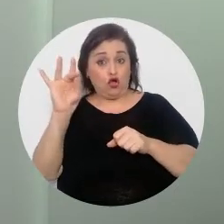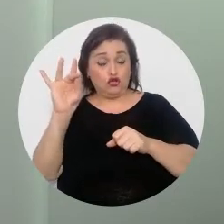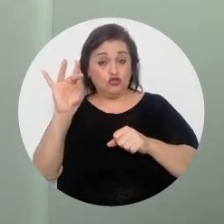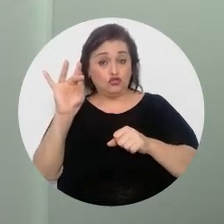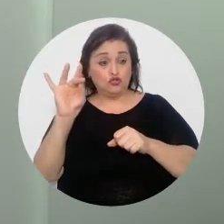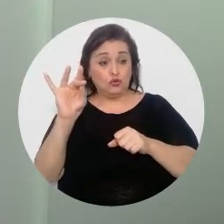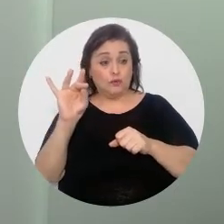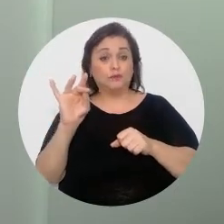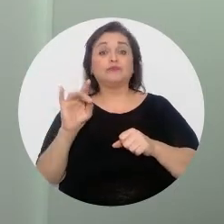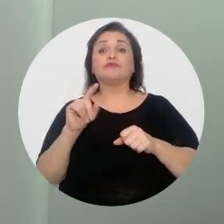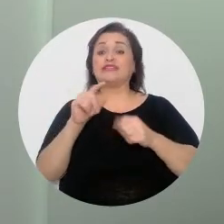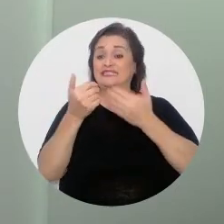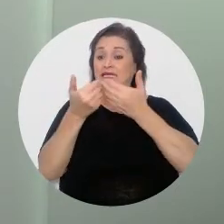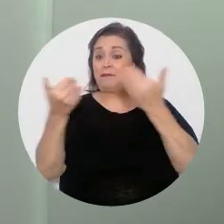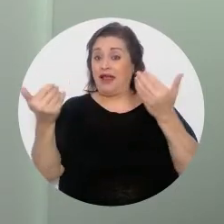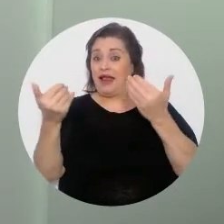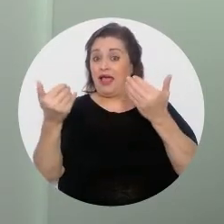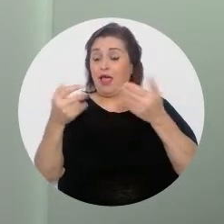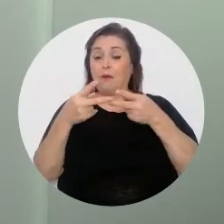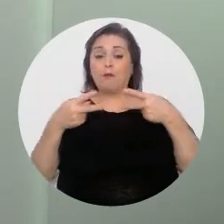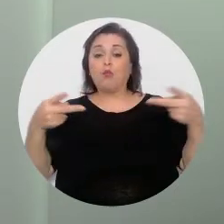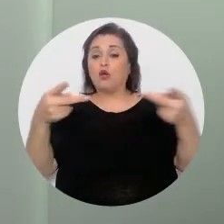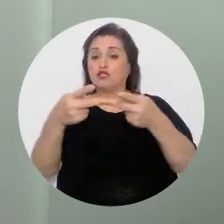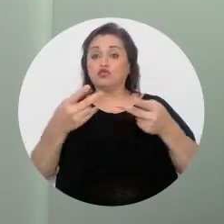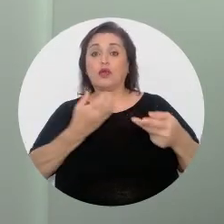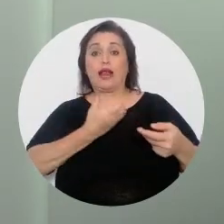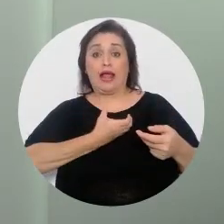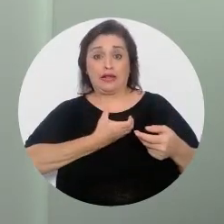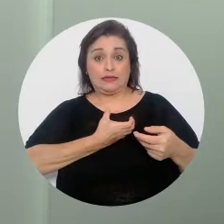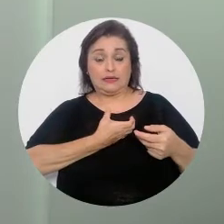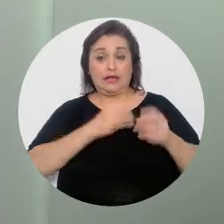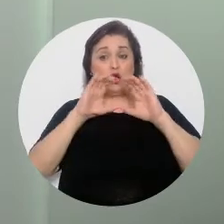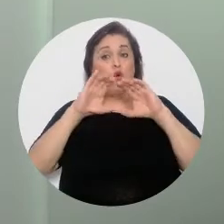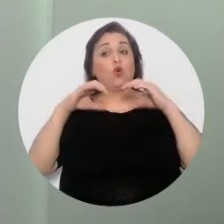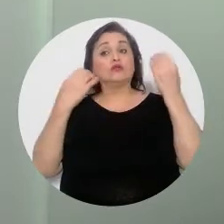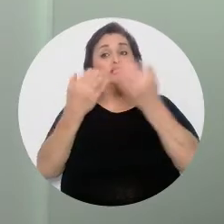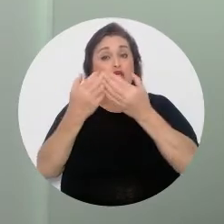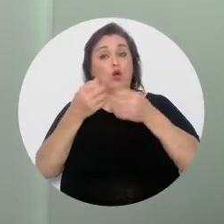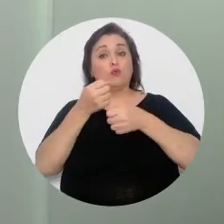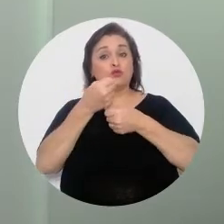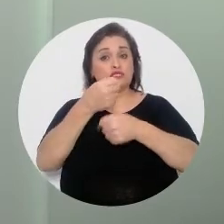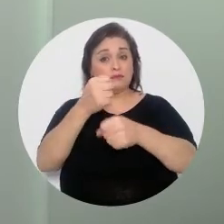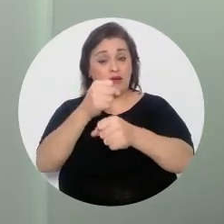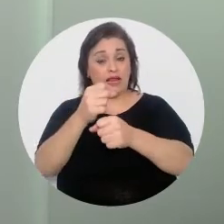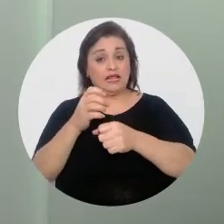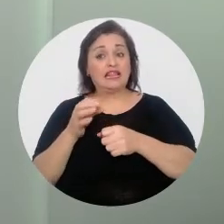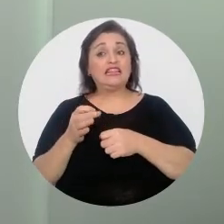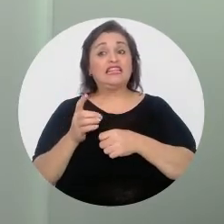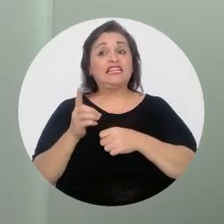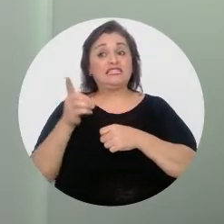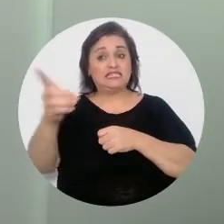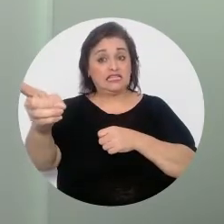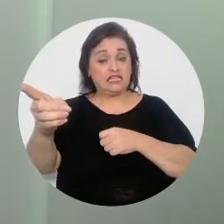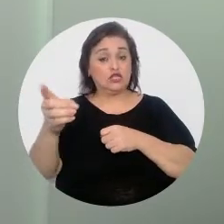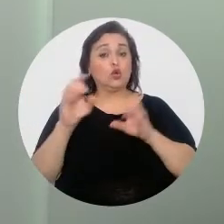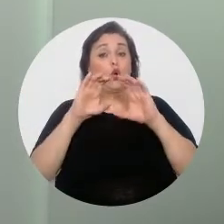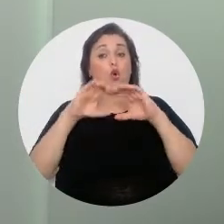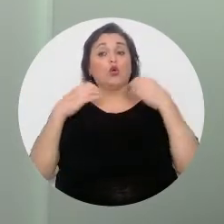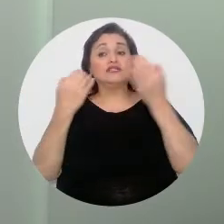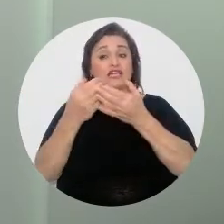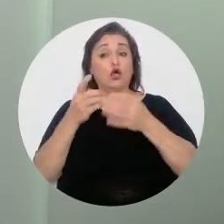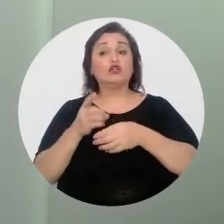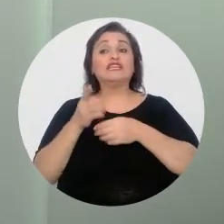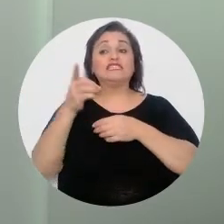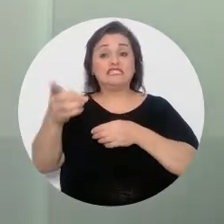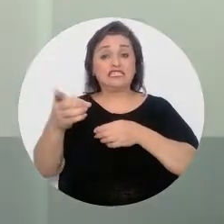separadas, eran para los puestos de alcaldías, para los consejos municipales de distrito, para los consejos de distrito